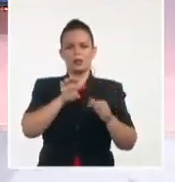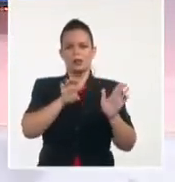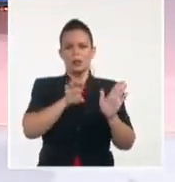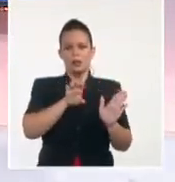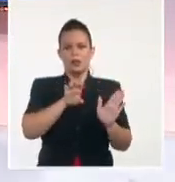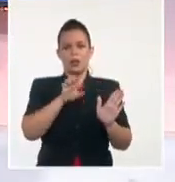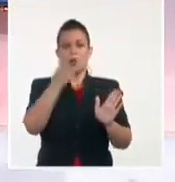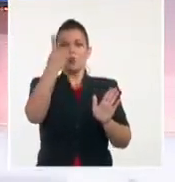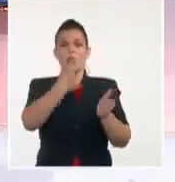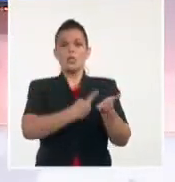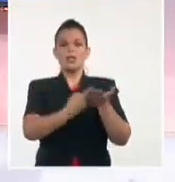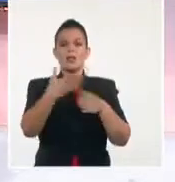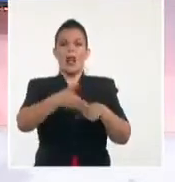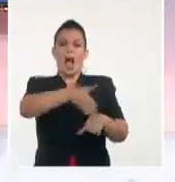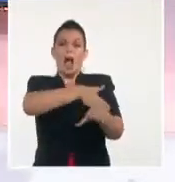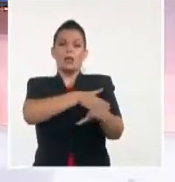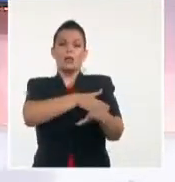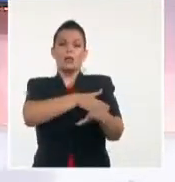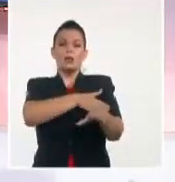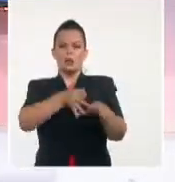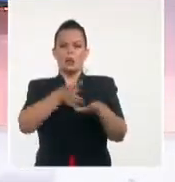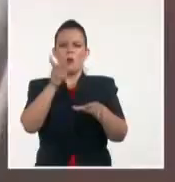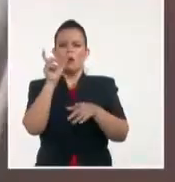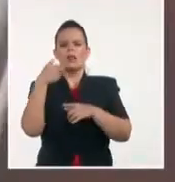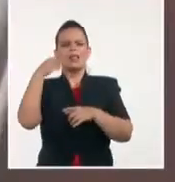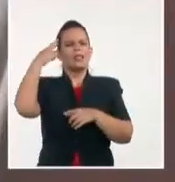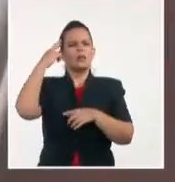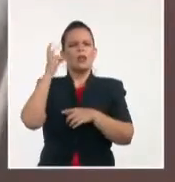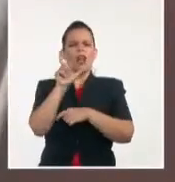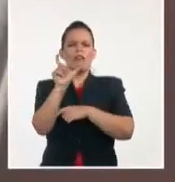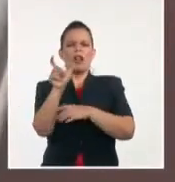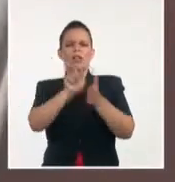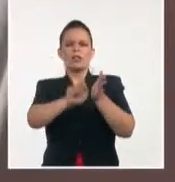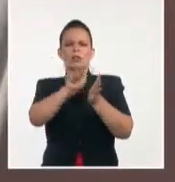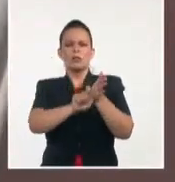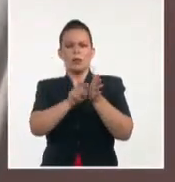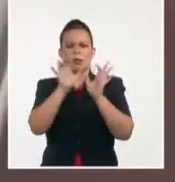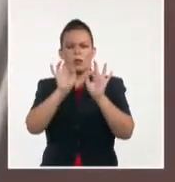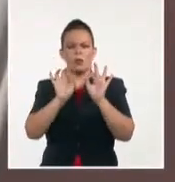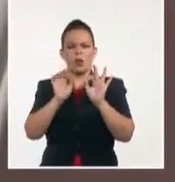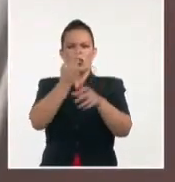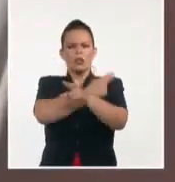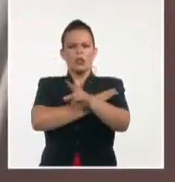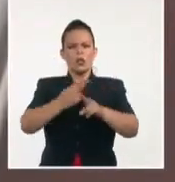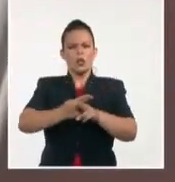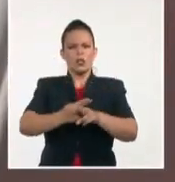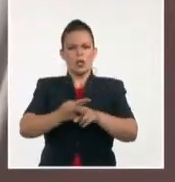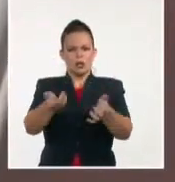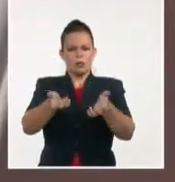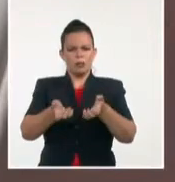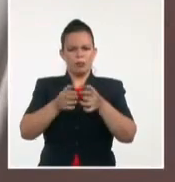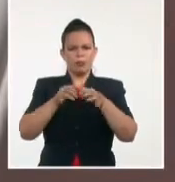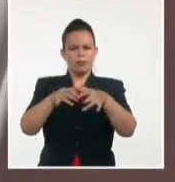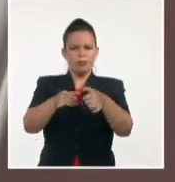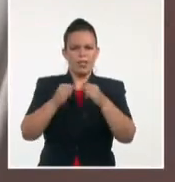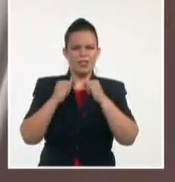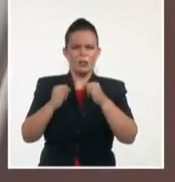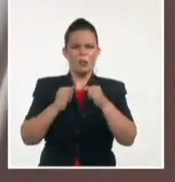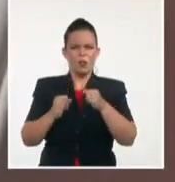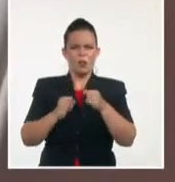fecha anterior que había habido un huracán número 5 al comenzar la temporada. O